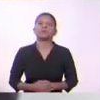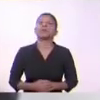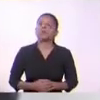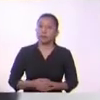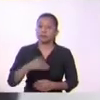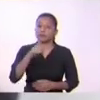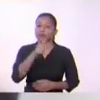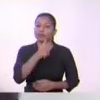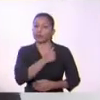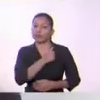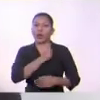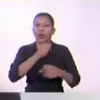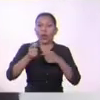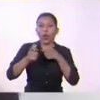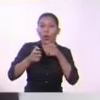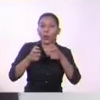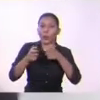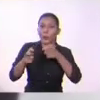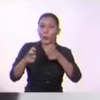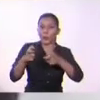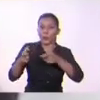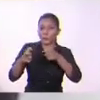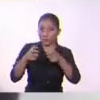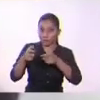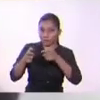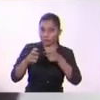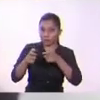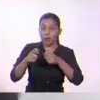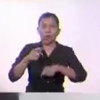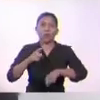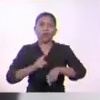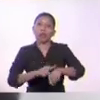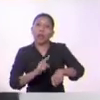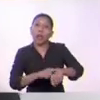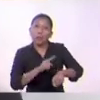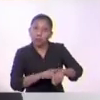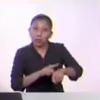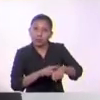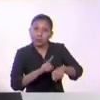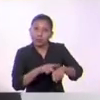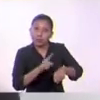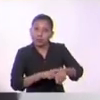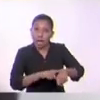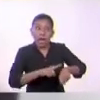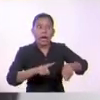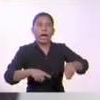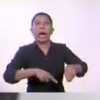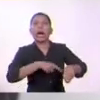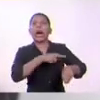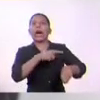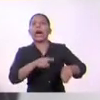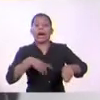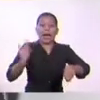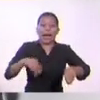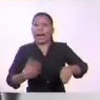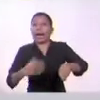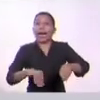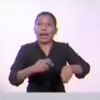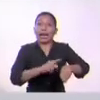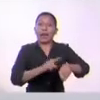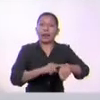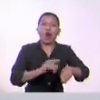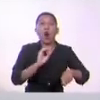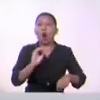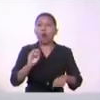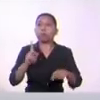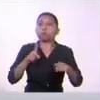control, para así poder cumplir con los tiempos establecidos y obtener la información necesaria. Como